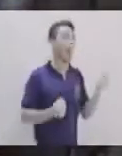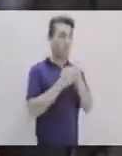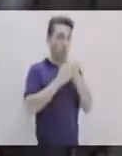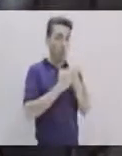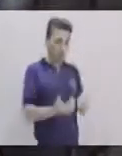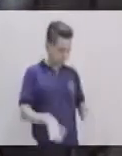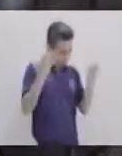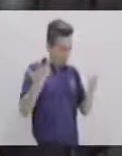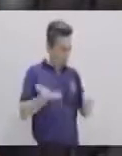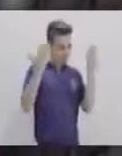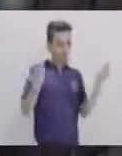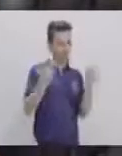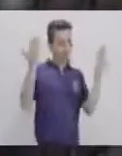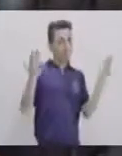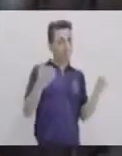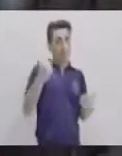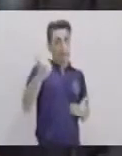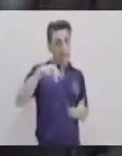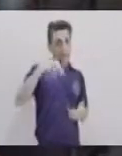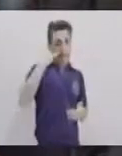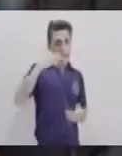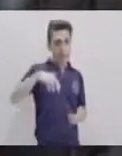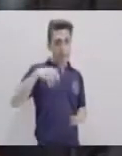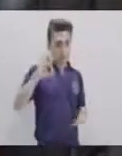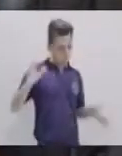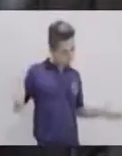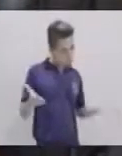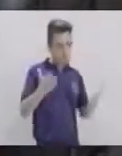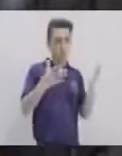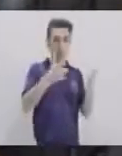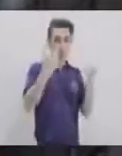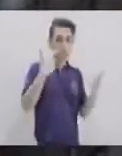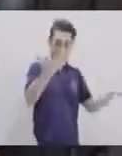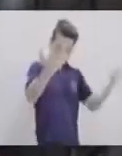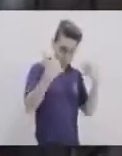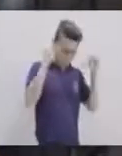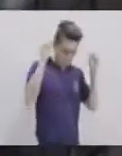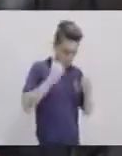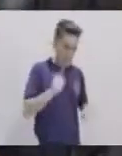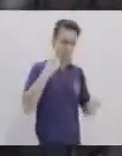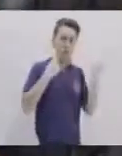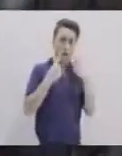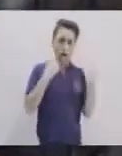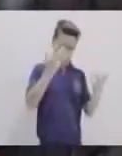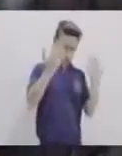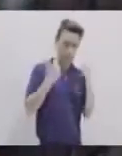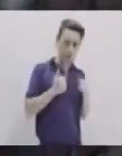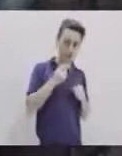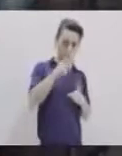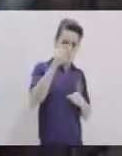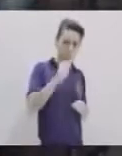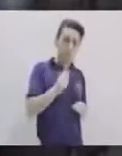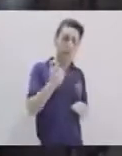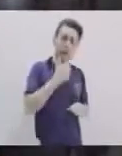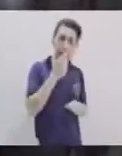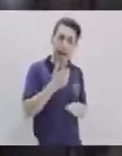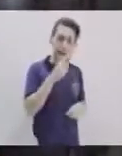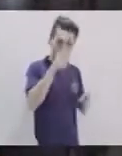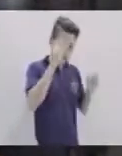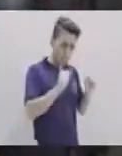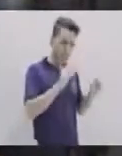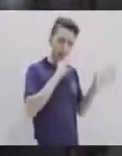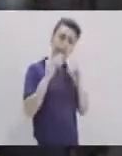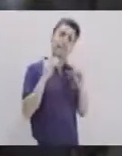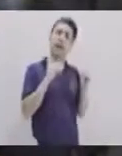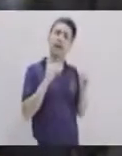van a levantar, que van a crear ambientes en donde tú puedas llorar, en donde tú puedas reír, en donde puedas